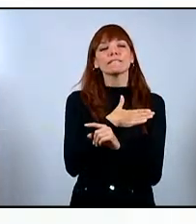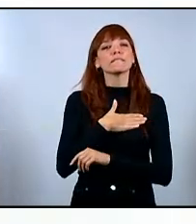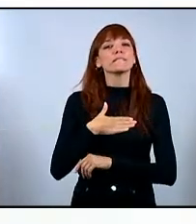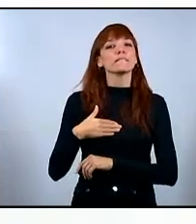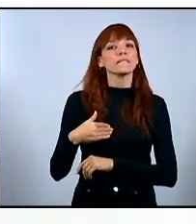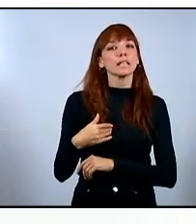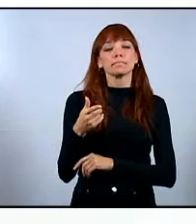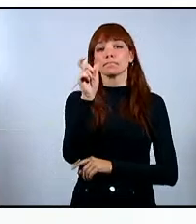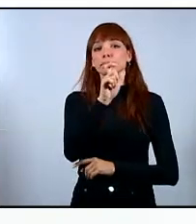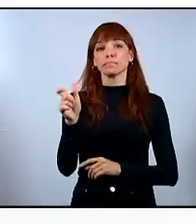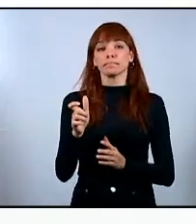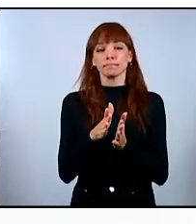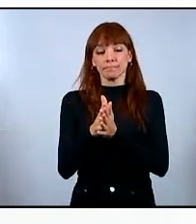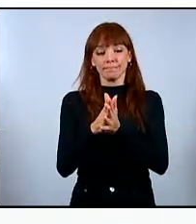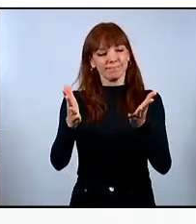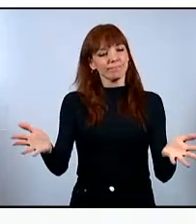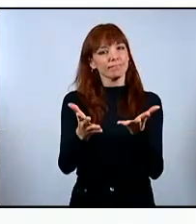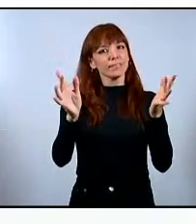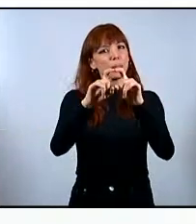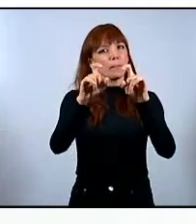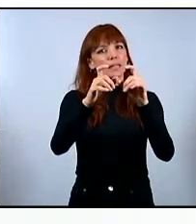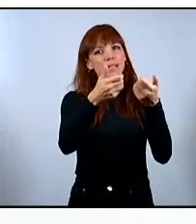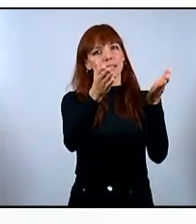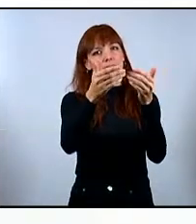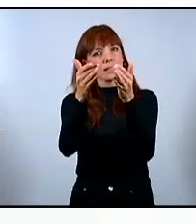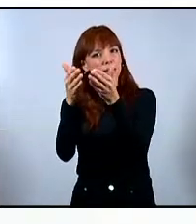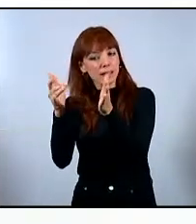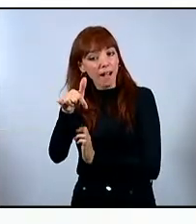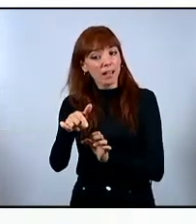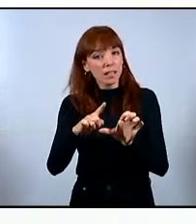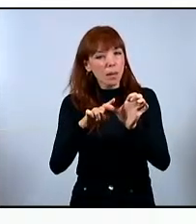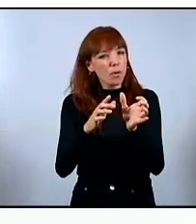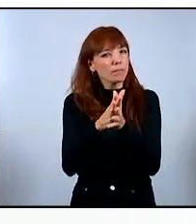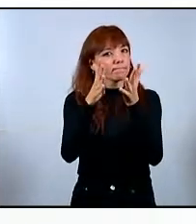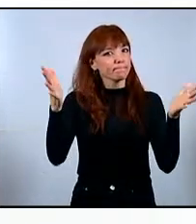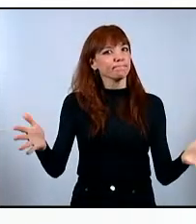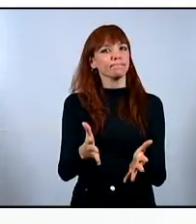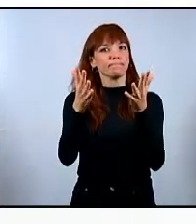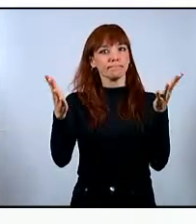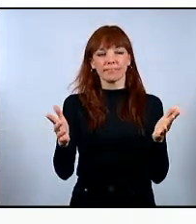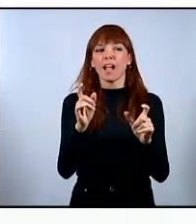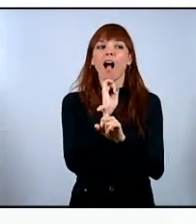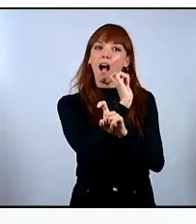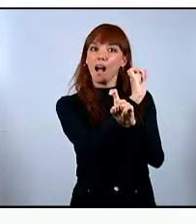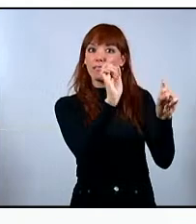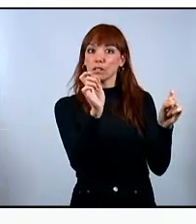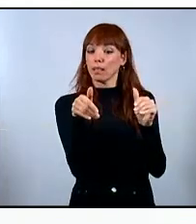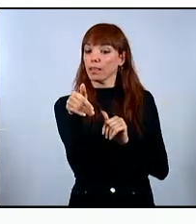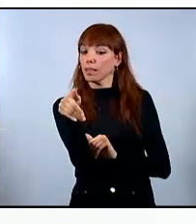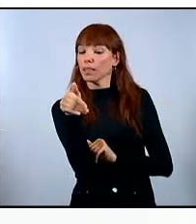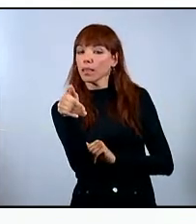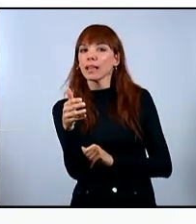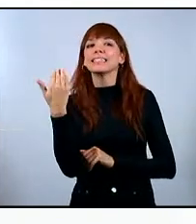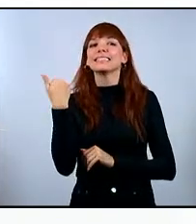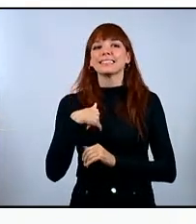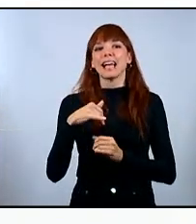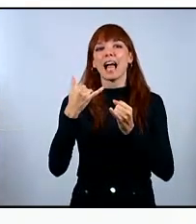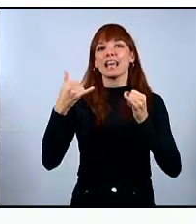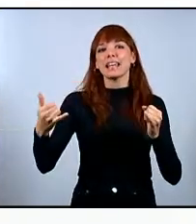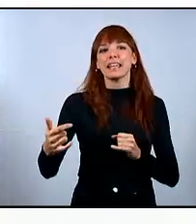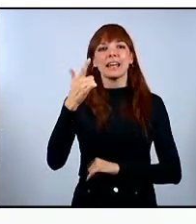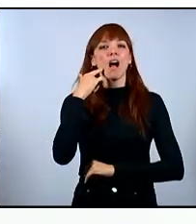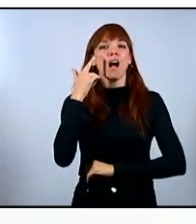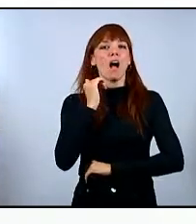el emprendimiento en nuestra región, quiero anunciarles que próximamente vamos a aprobar una línea de avales para autónomos a través